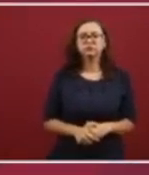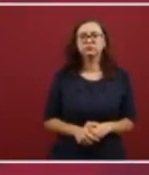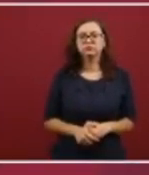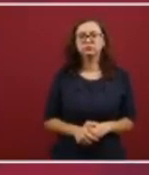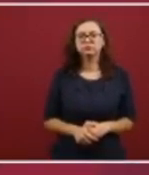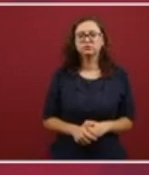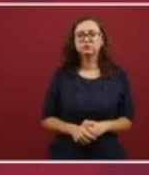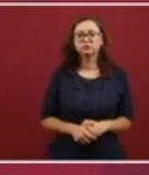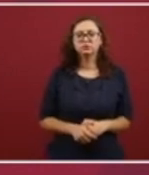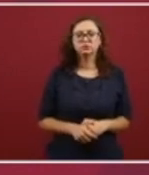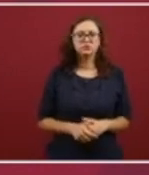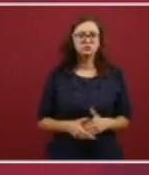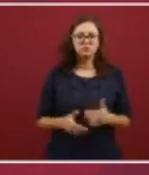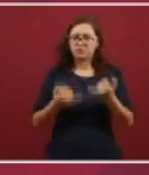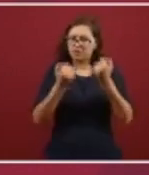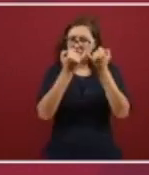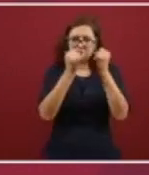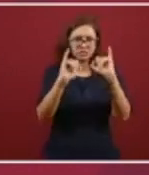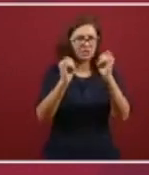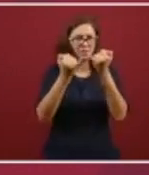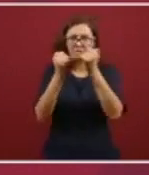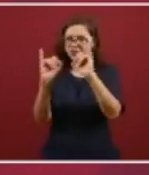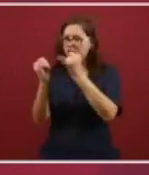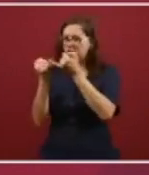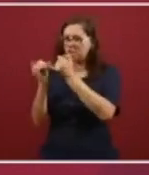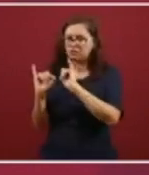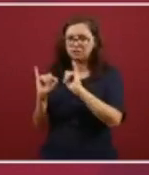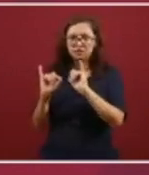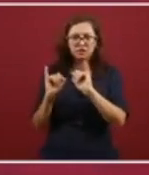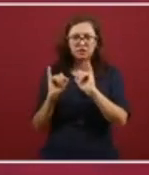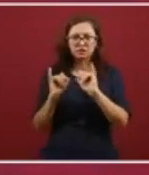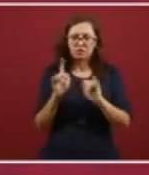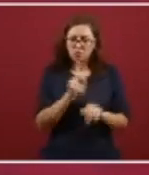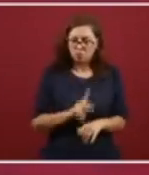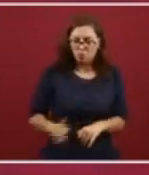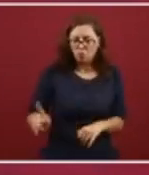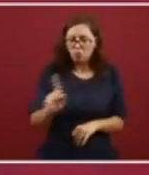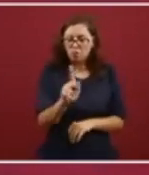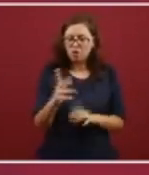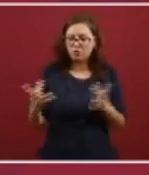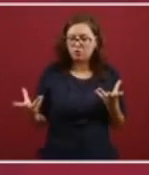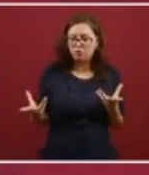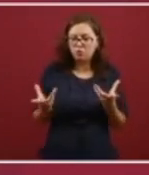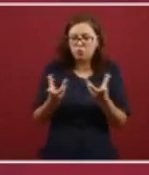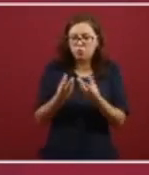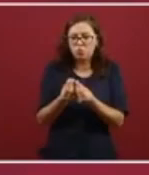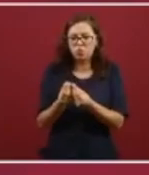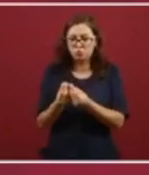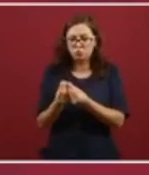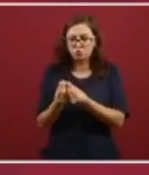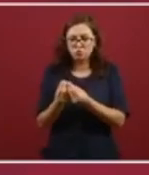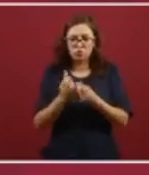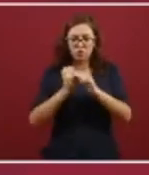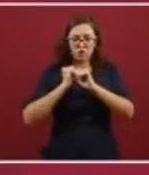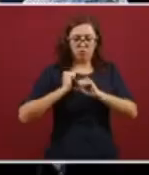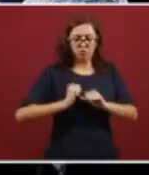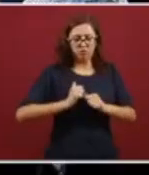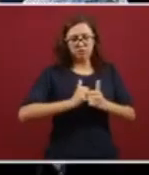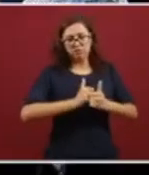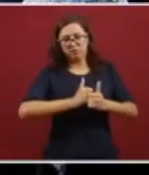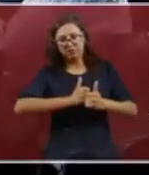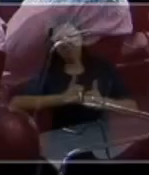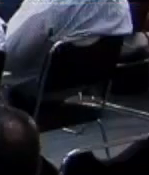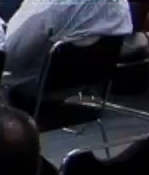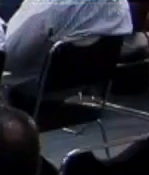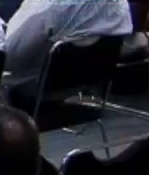de todos. Cercanos al pueblo, distantes del poder. Y